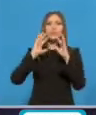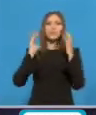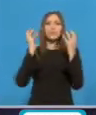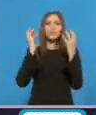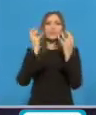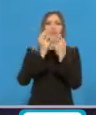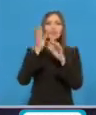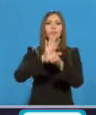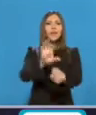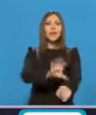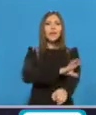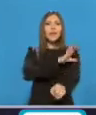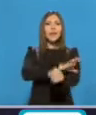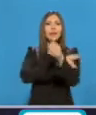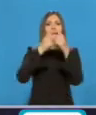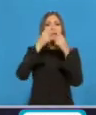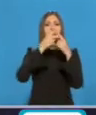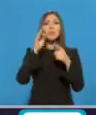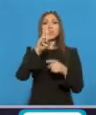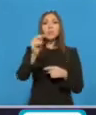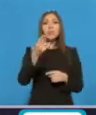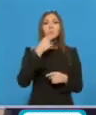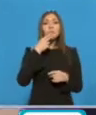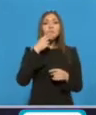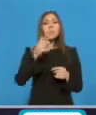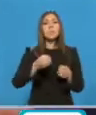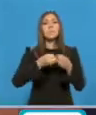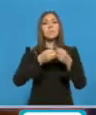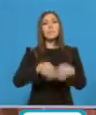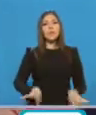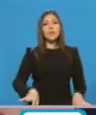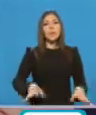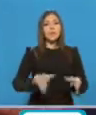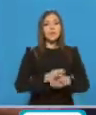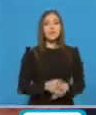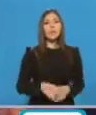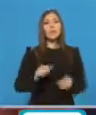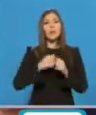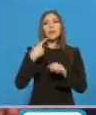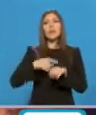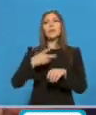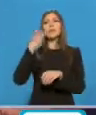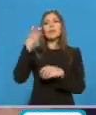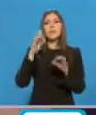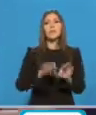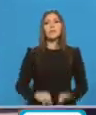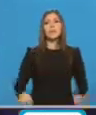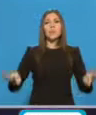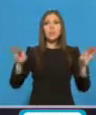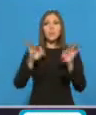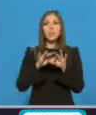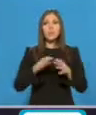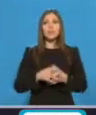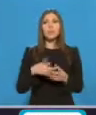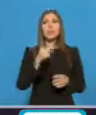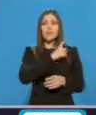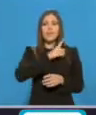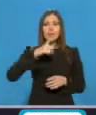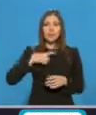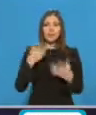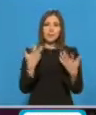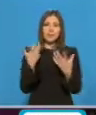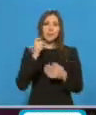lo que no se usa se atrofia, se enferma. Por eso es muy importante que hagamos